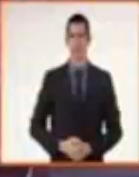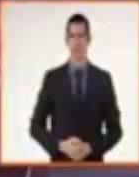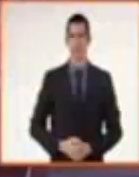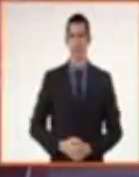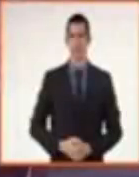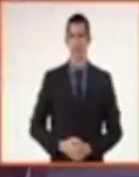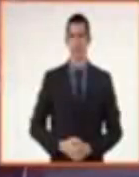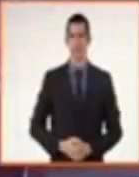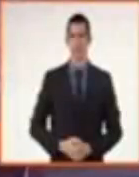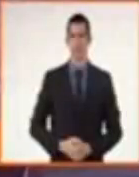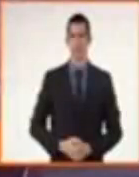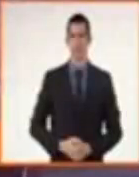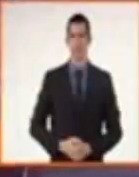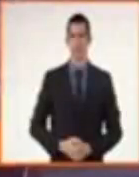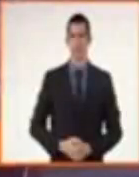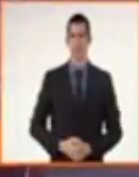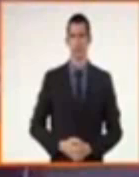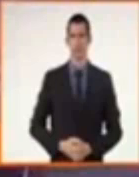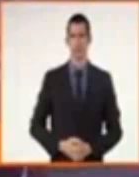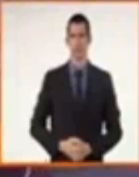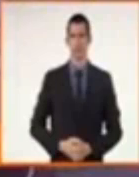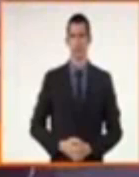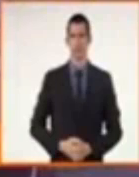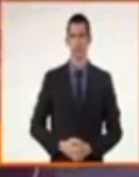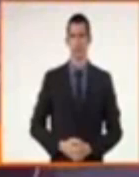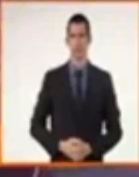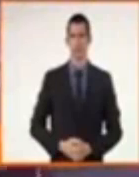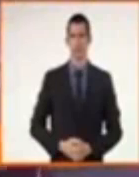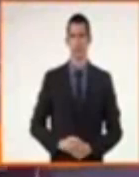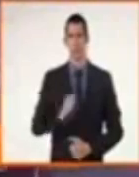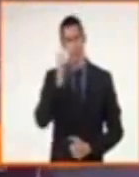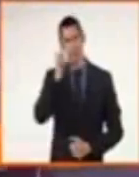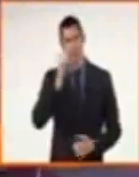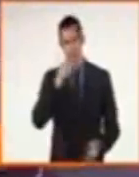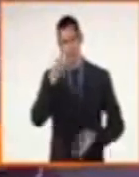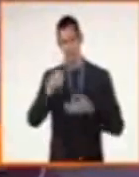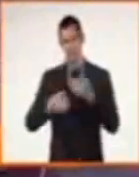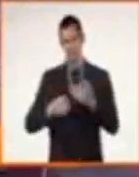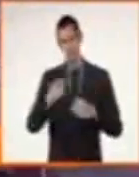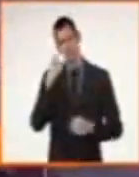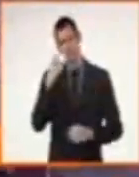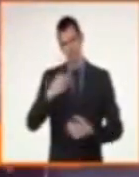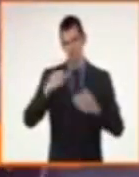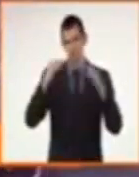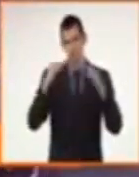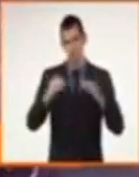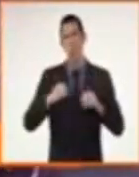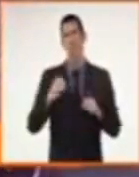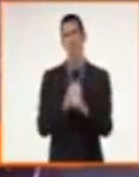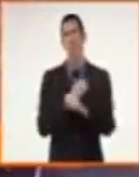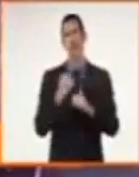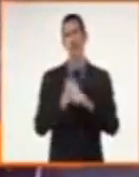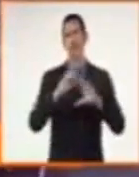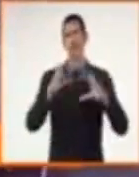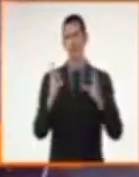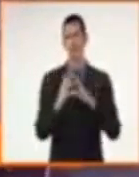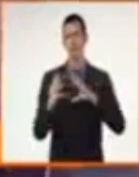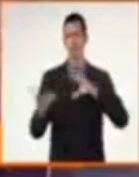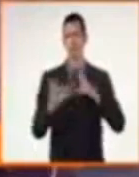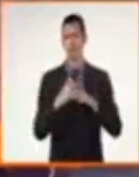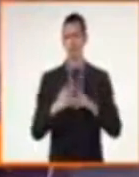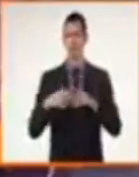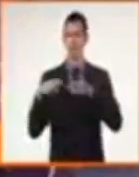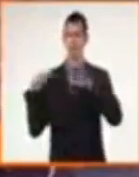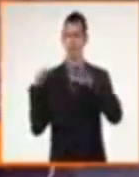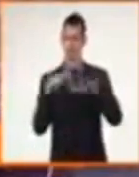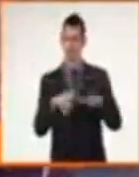Es el ejercicio más evidente, más práctico de democracia que puede haber en el país, es el